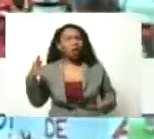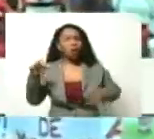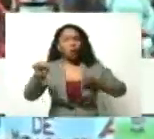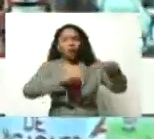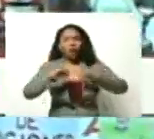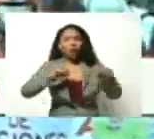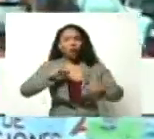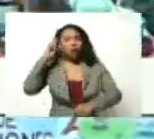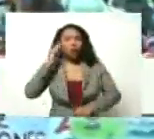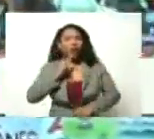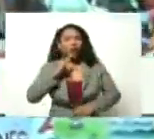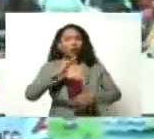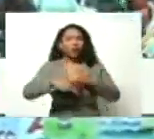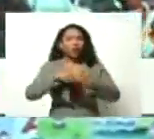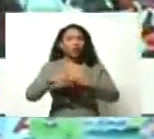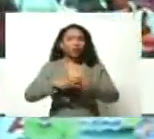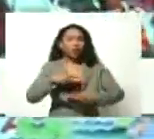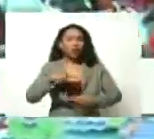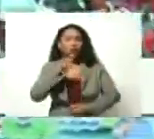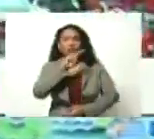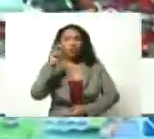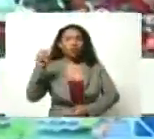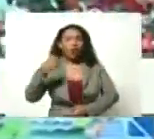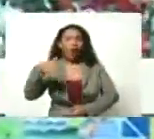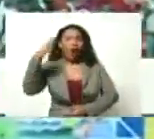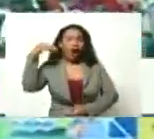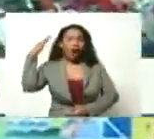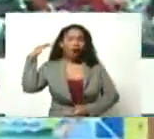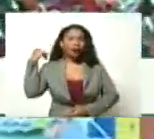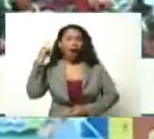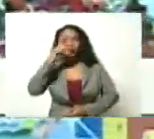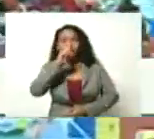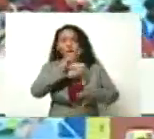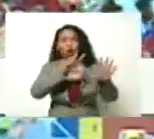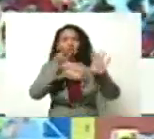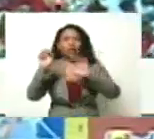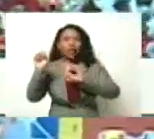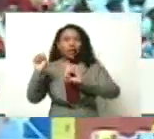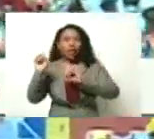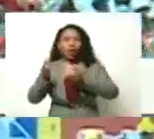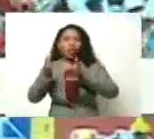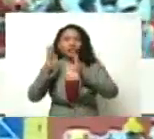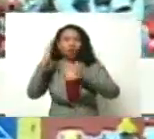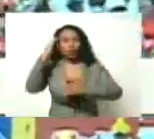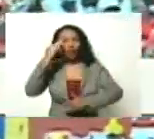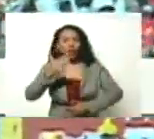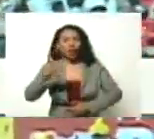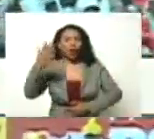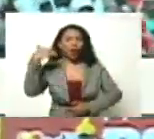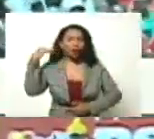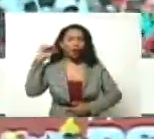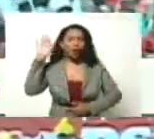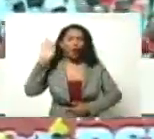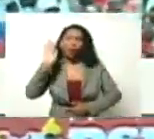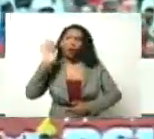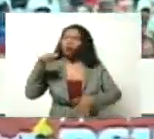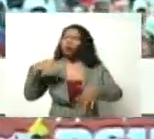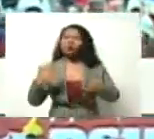bolivariano revolucionario 200 allá en los años 80 por los cuarteles es el juramento